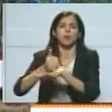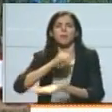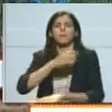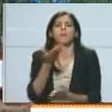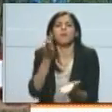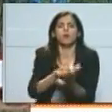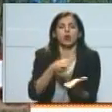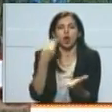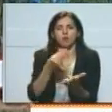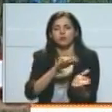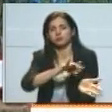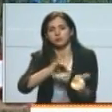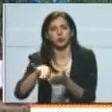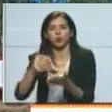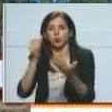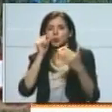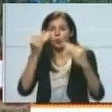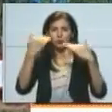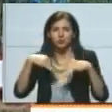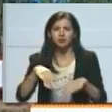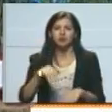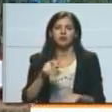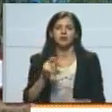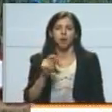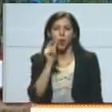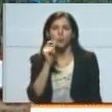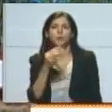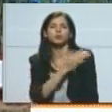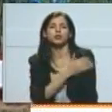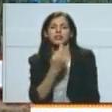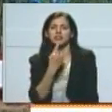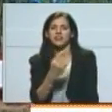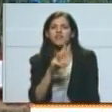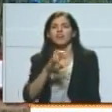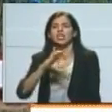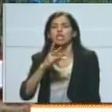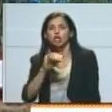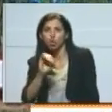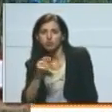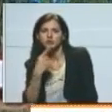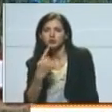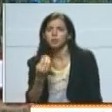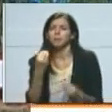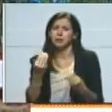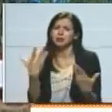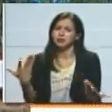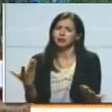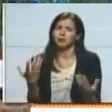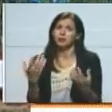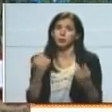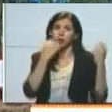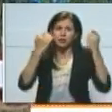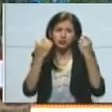Carlos Becchio, un país no puede ser como normal asesinato de jóvenes por protestar. Esta locura represiva debe